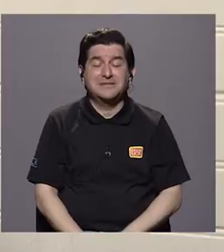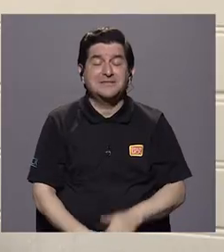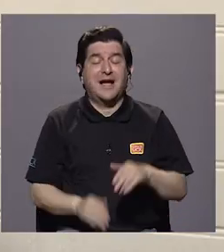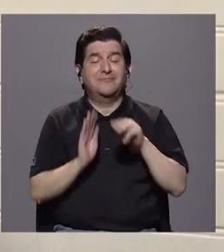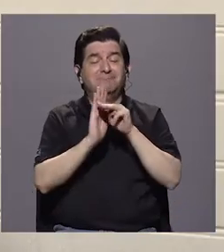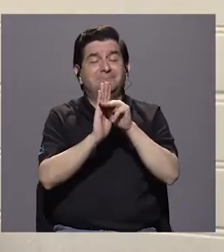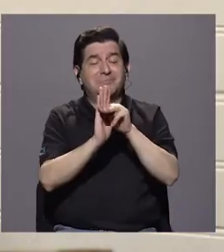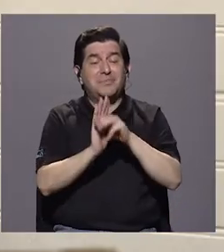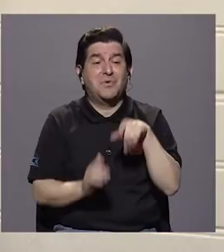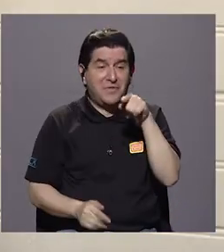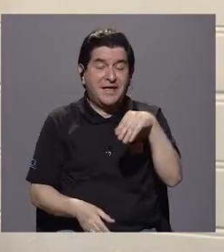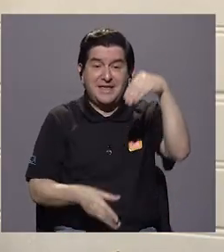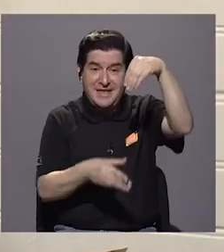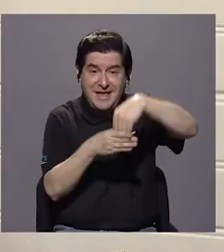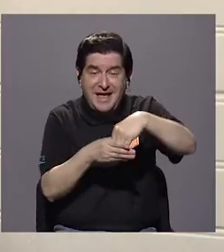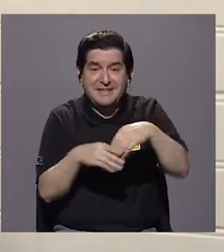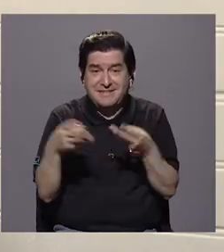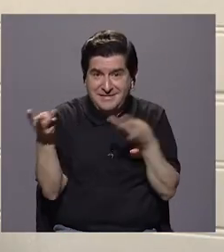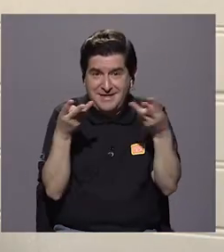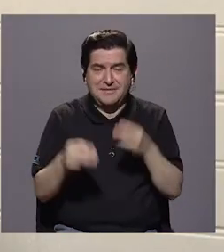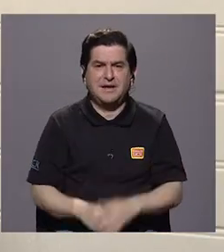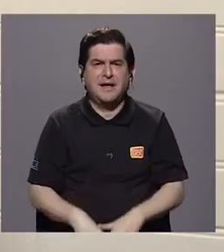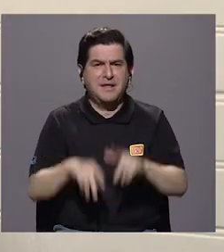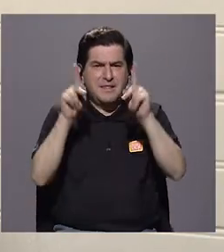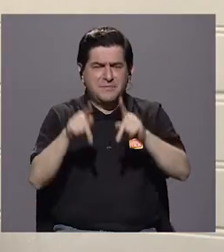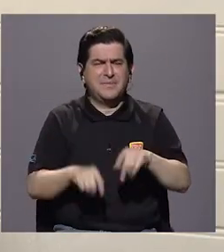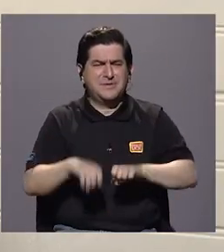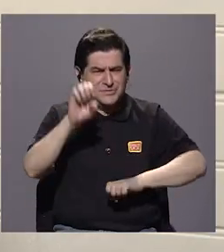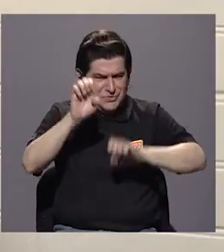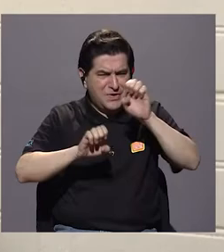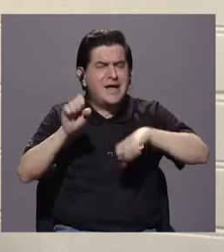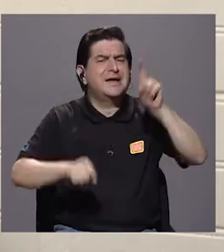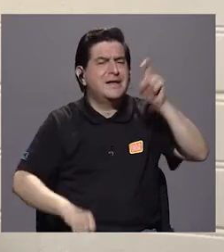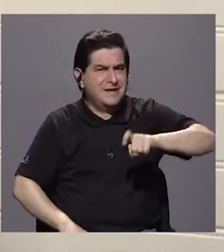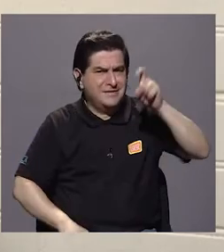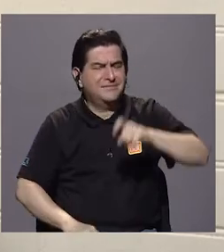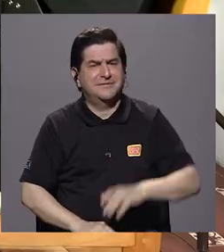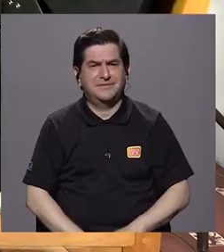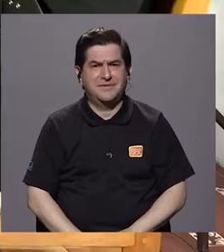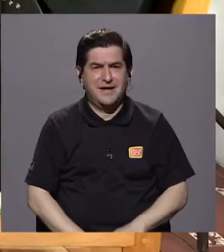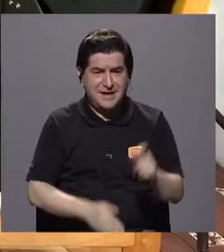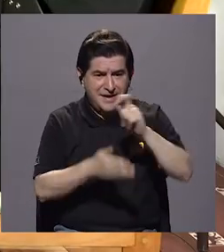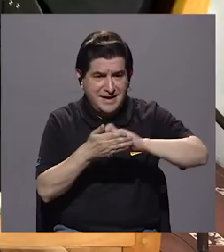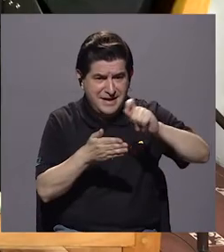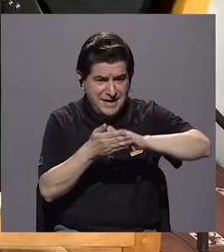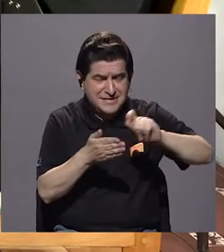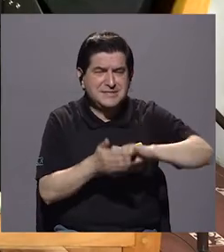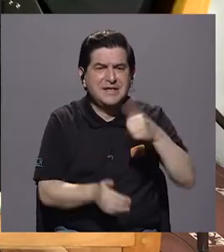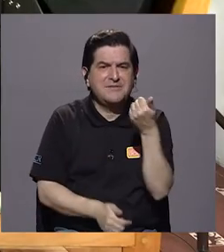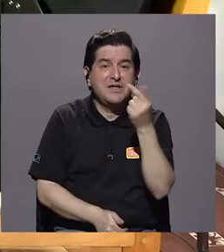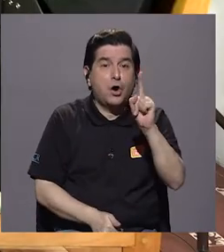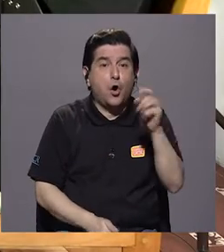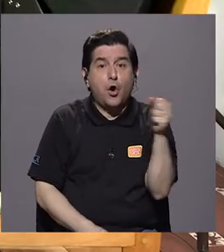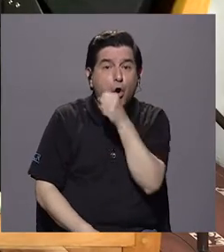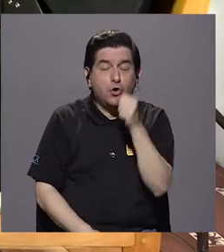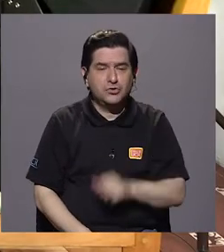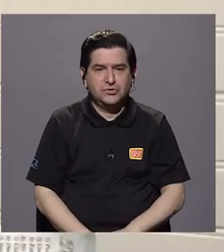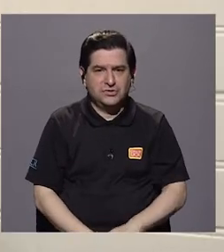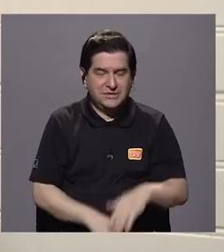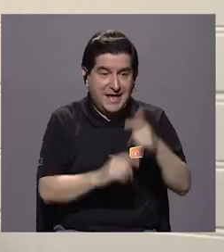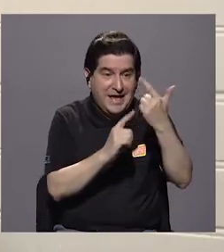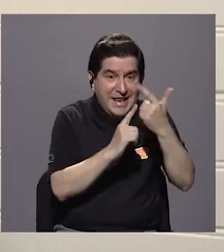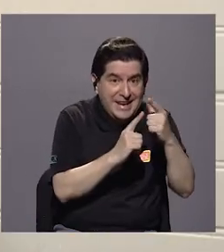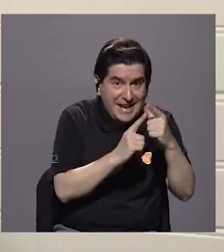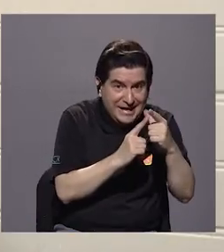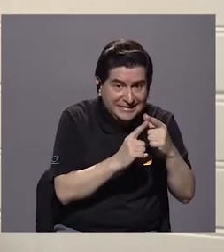mercado. ¿Sabe qué es lo impresionante? Y es que la gente tiene que valorar eso. Escribir 11 canciones, ponerle letra a esas 11